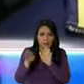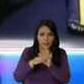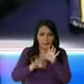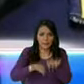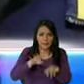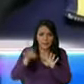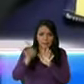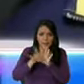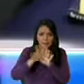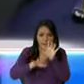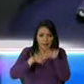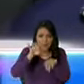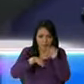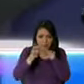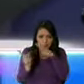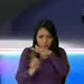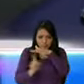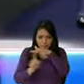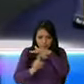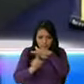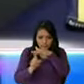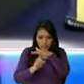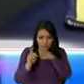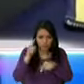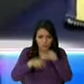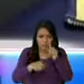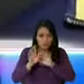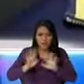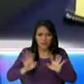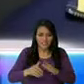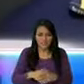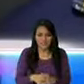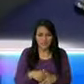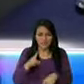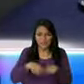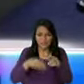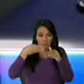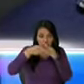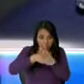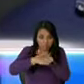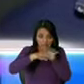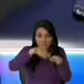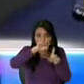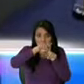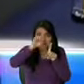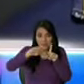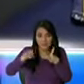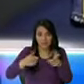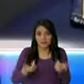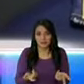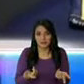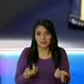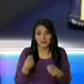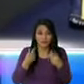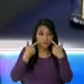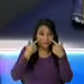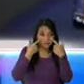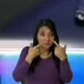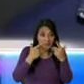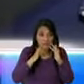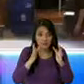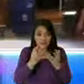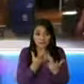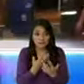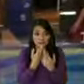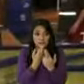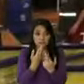tabulaciones, los escaneos mismo, cómo salen, cómo resultan. Entonces eso obviamente nosotros simplemente vamos esperando